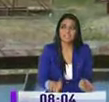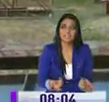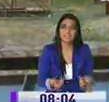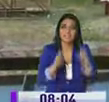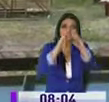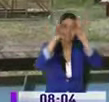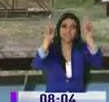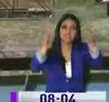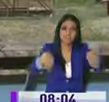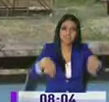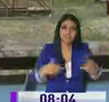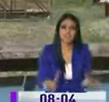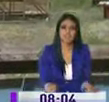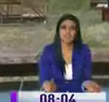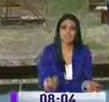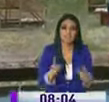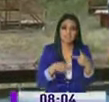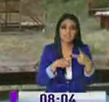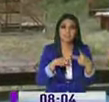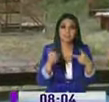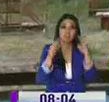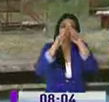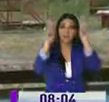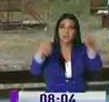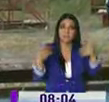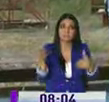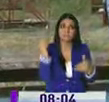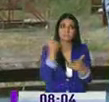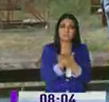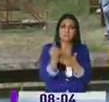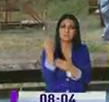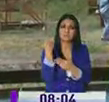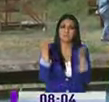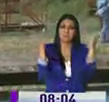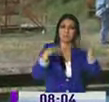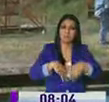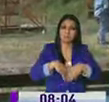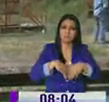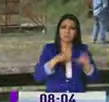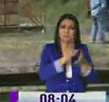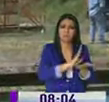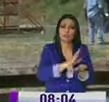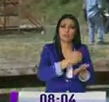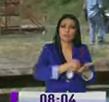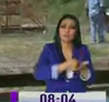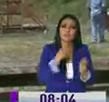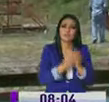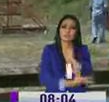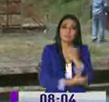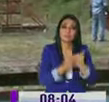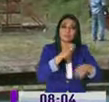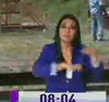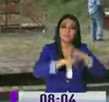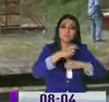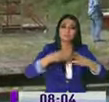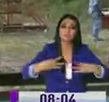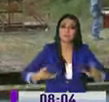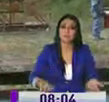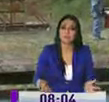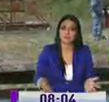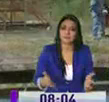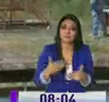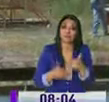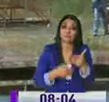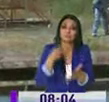los dos materiales y el otro que se cayó la anterior semana en muchos los pobres estamos hablando los materiales de igual demostrado en un